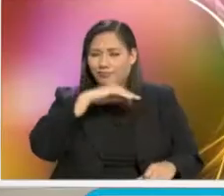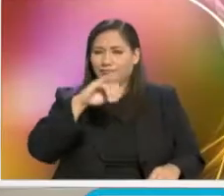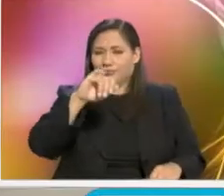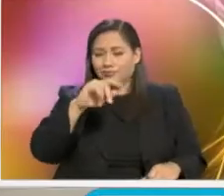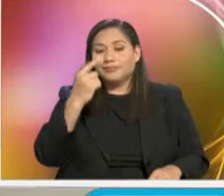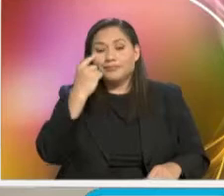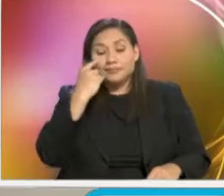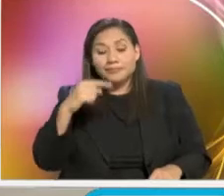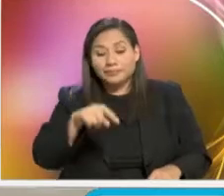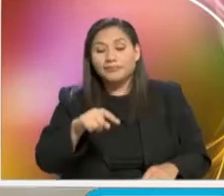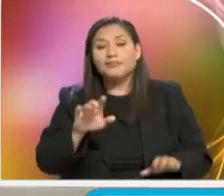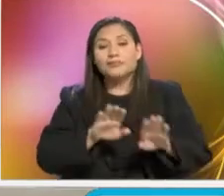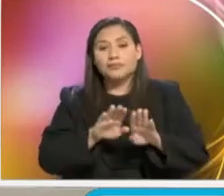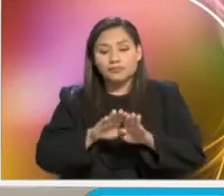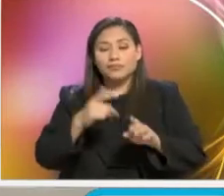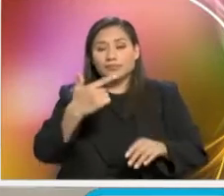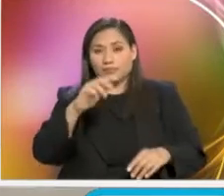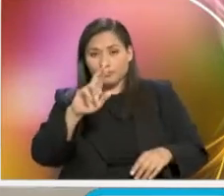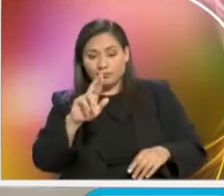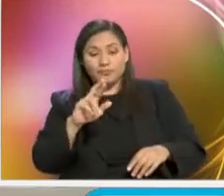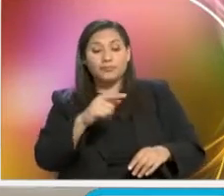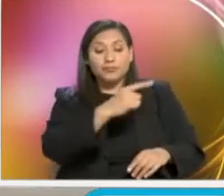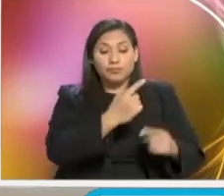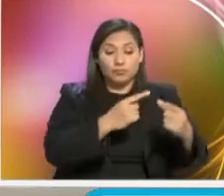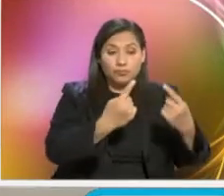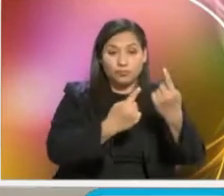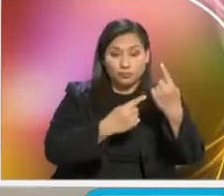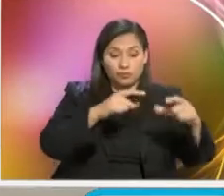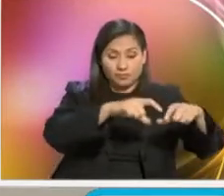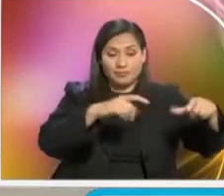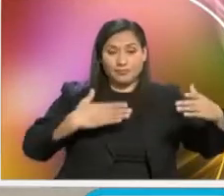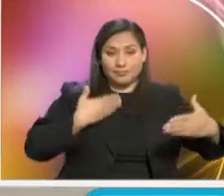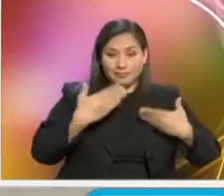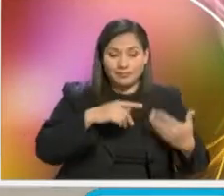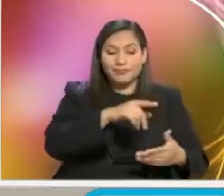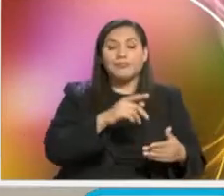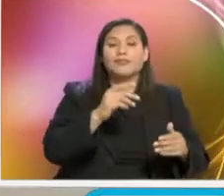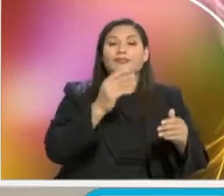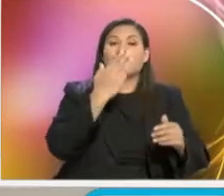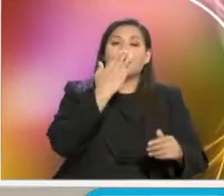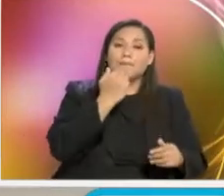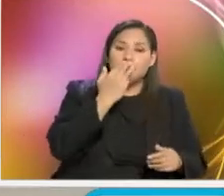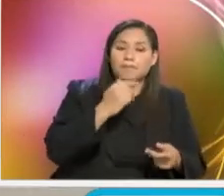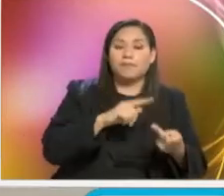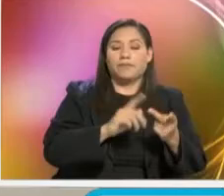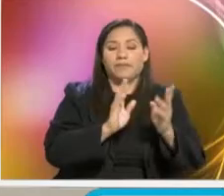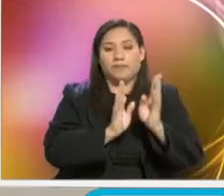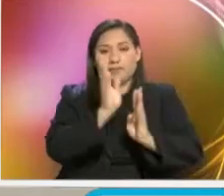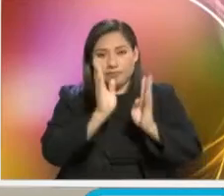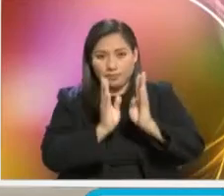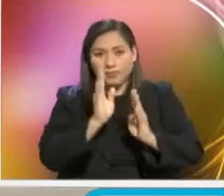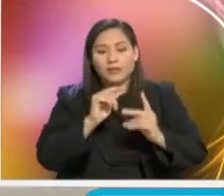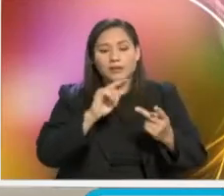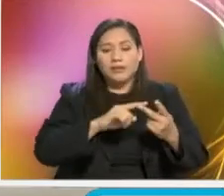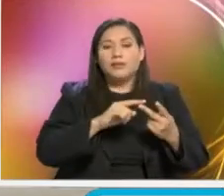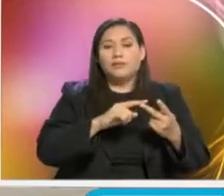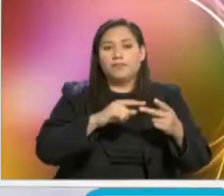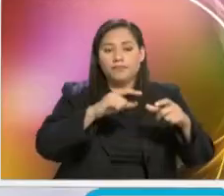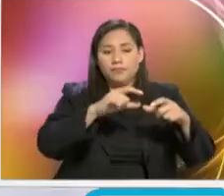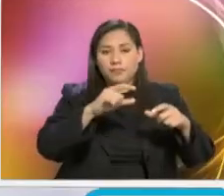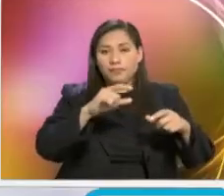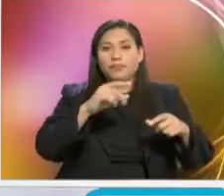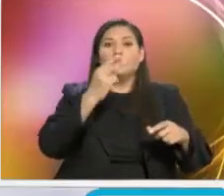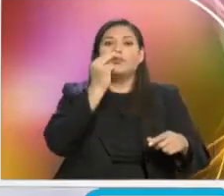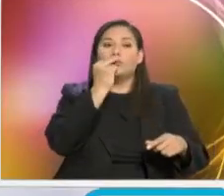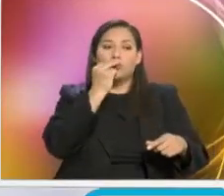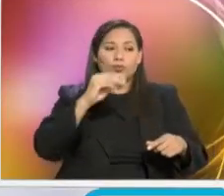los gramos que tiene. Y acá una alegría la haces con amaranto, con miel de agave o miel de abeja, nueces y se